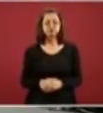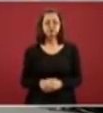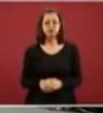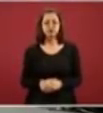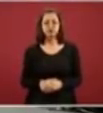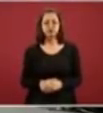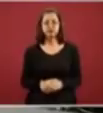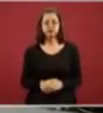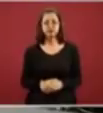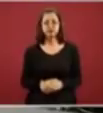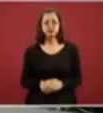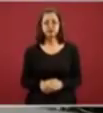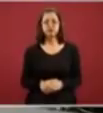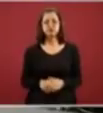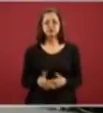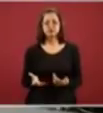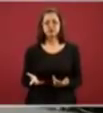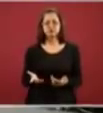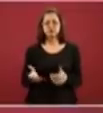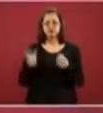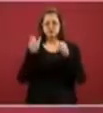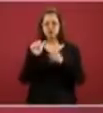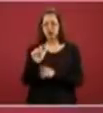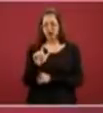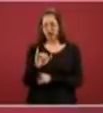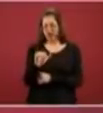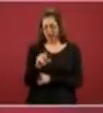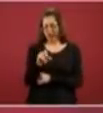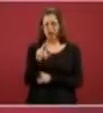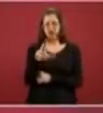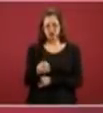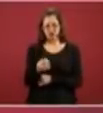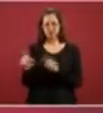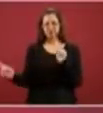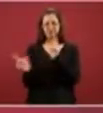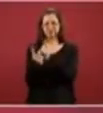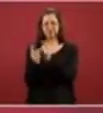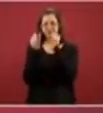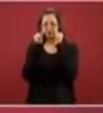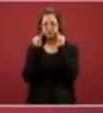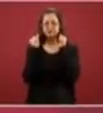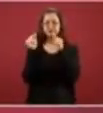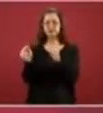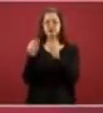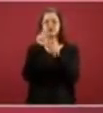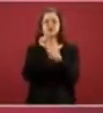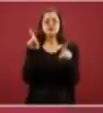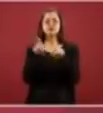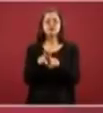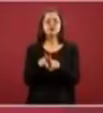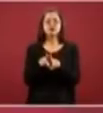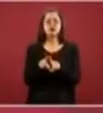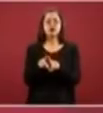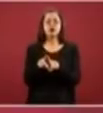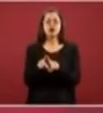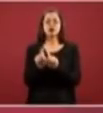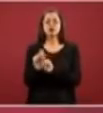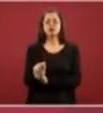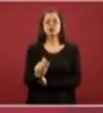Los va a atender Alejandro Encinas, y también le voy a pedir a la secretaria del Trabajo,